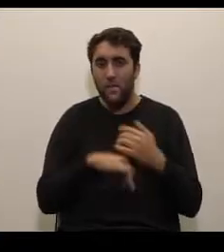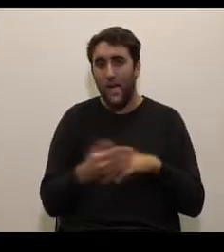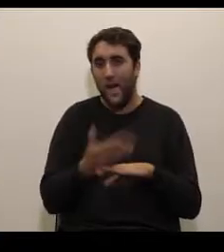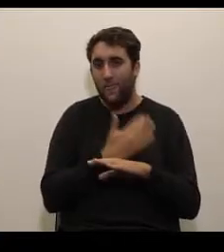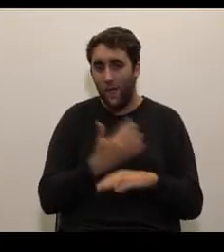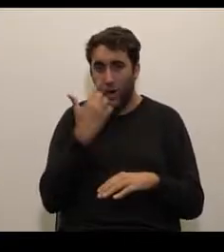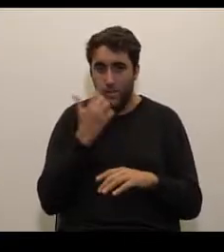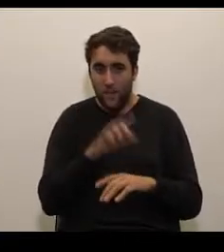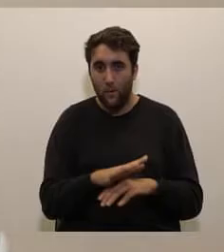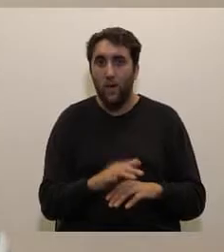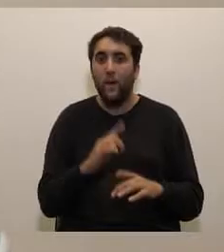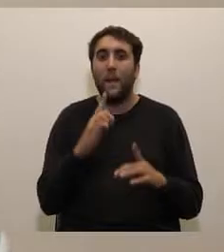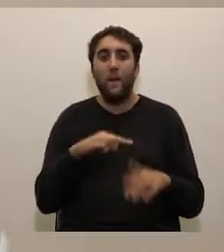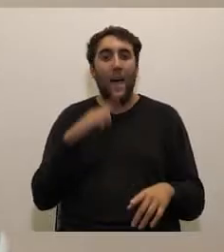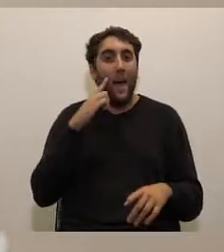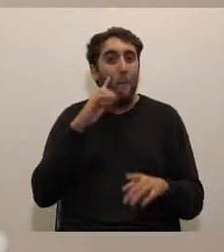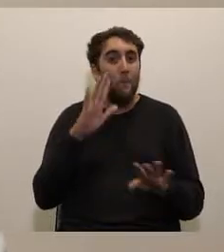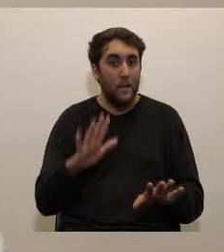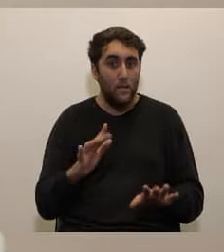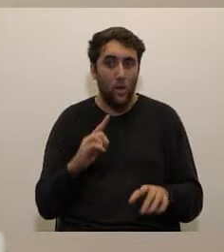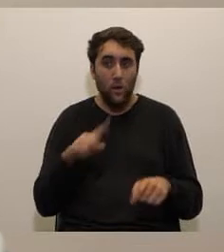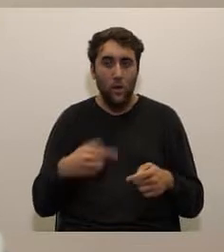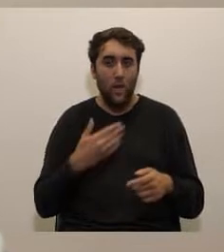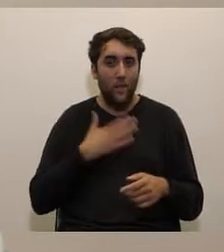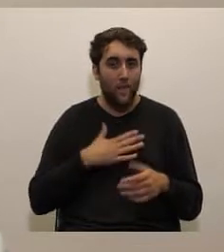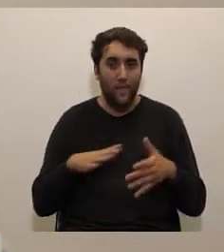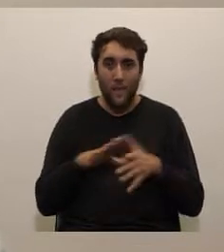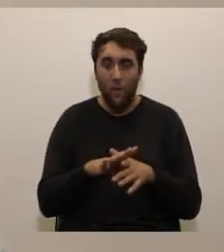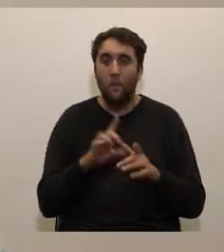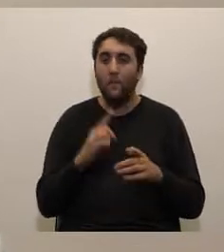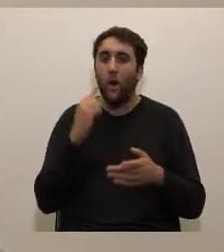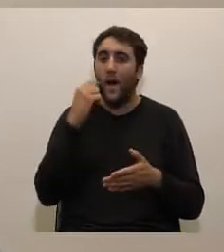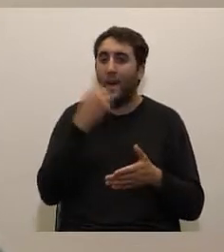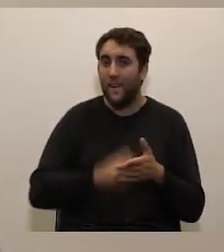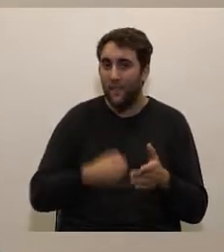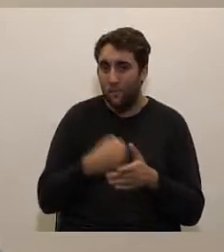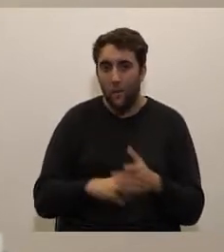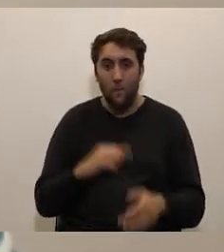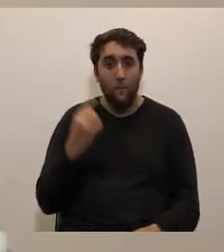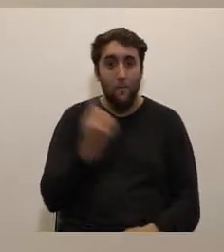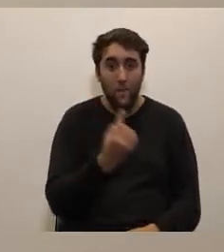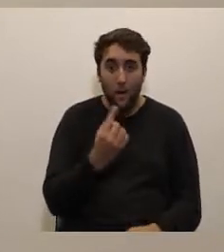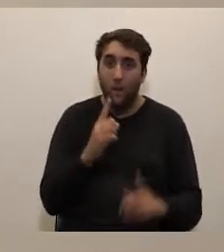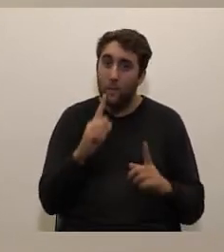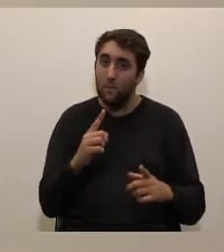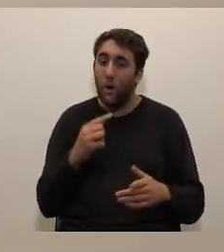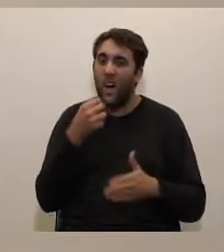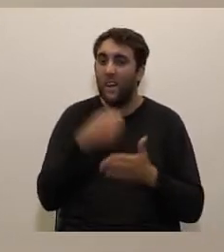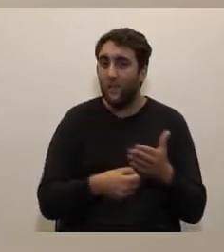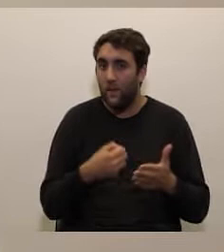bueno, creo que también coincido en que el activismo es primero un